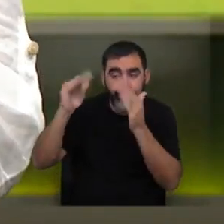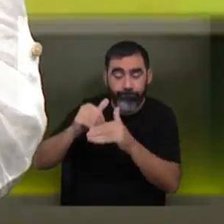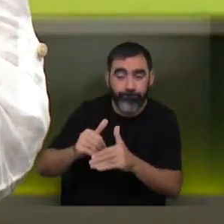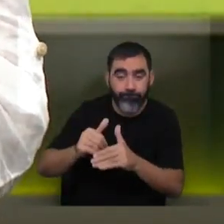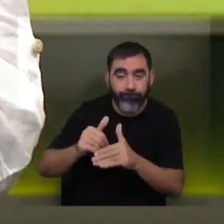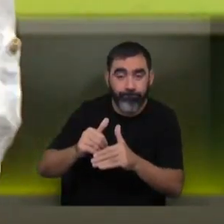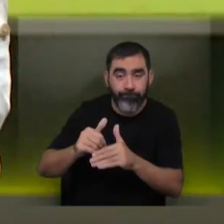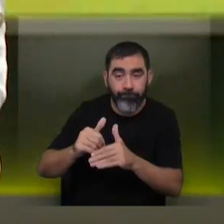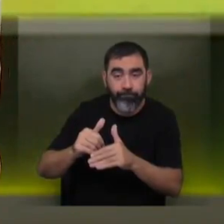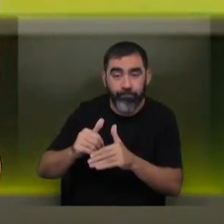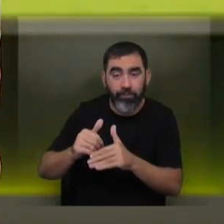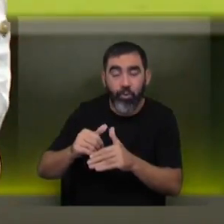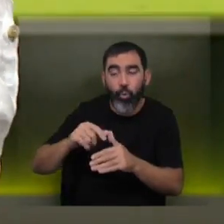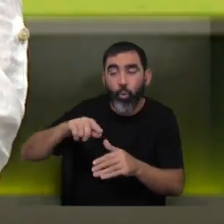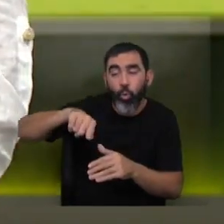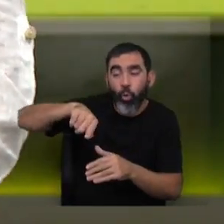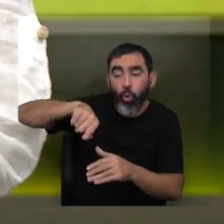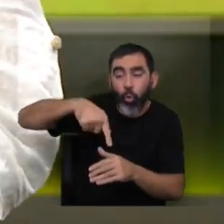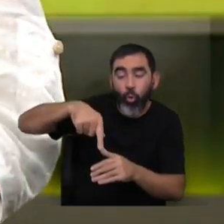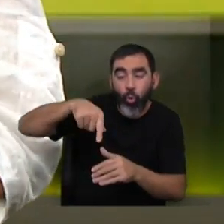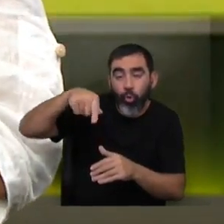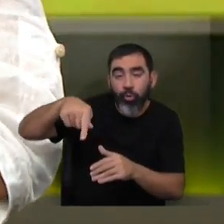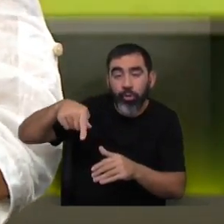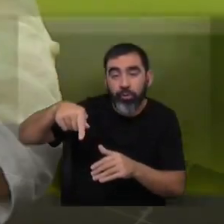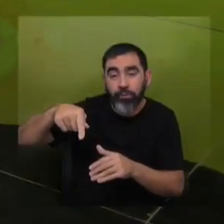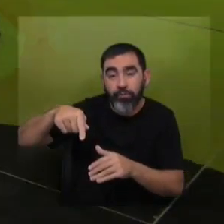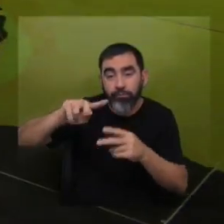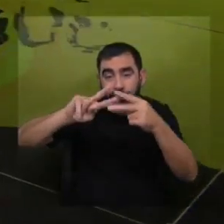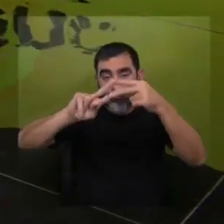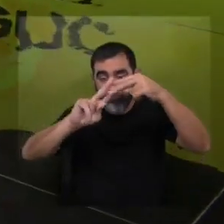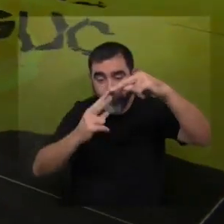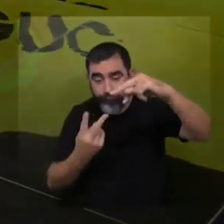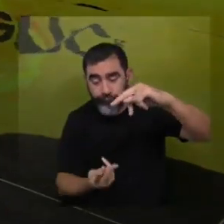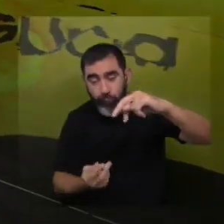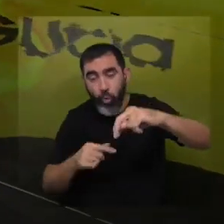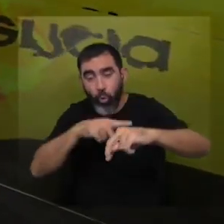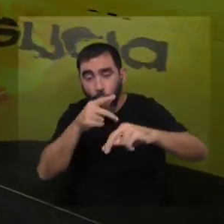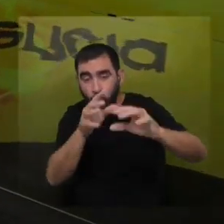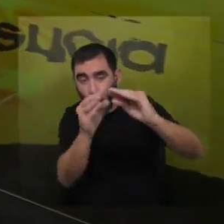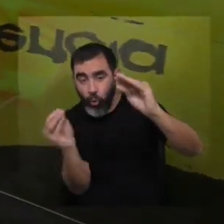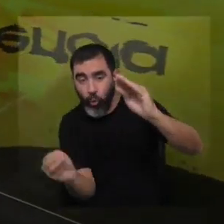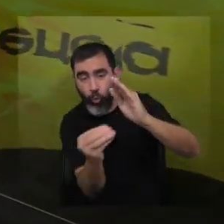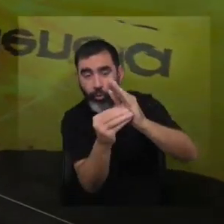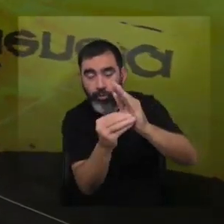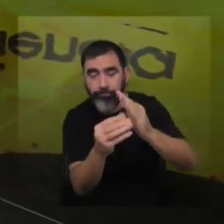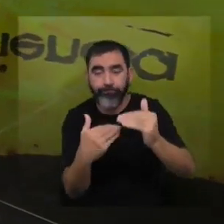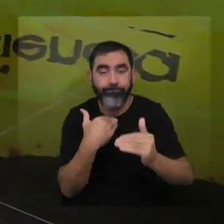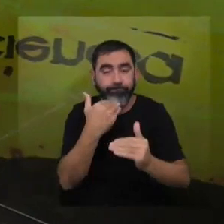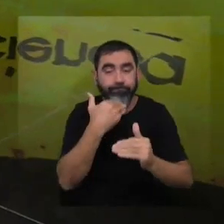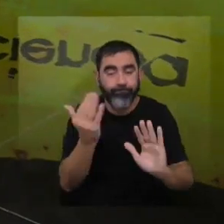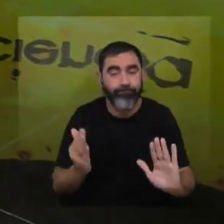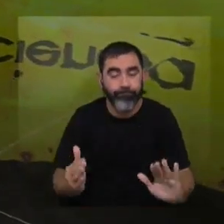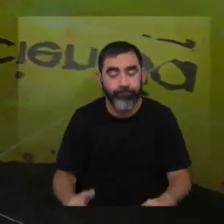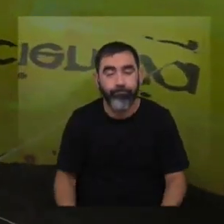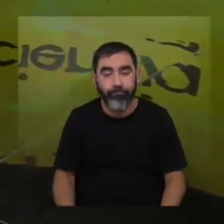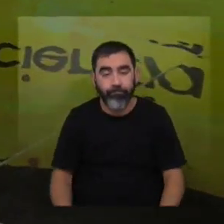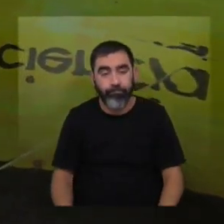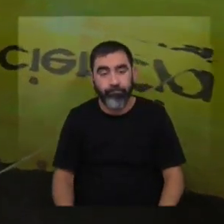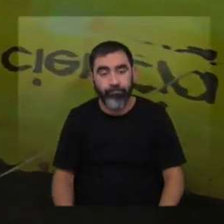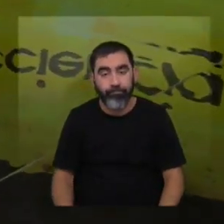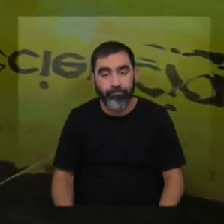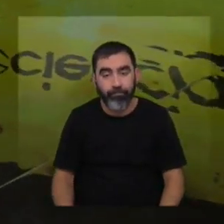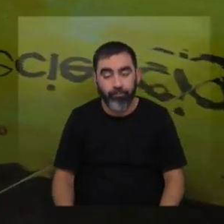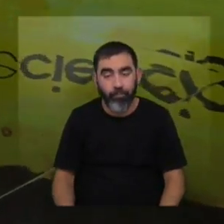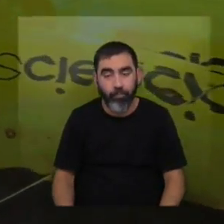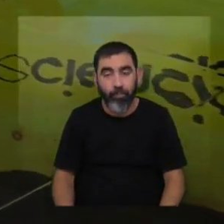decidir en qué lugar en ese genoma, de esa cadena, vamos a hacer la modificación. Y ahí sí